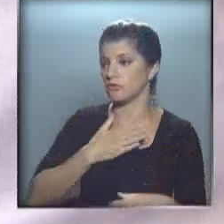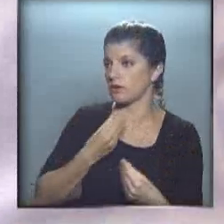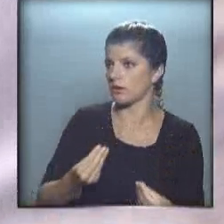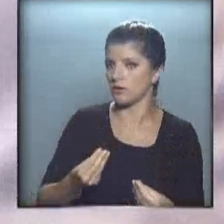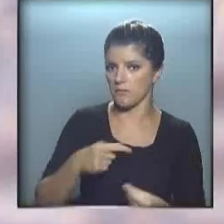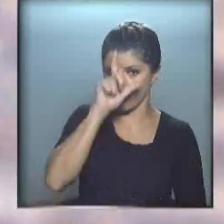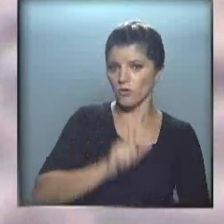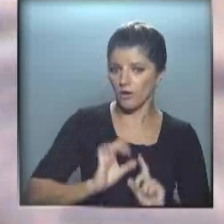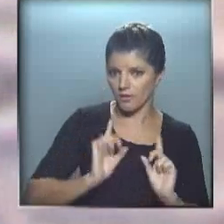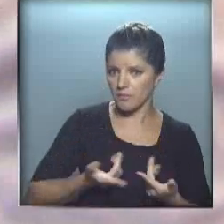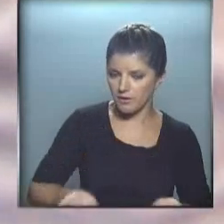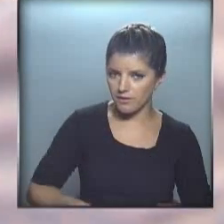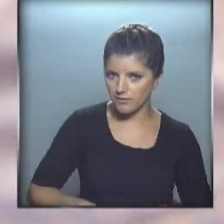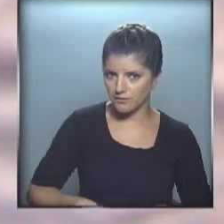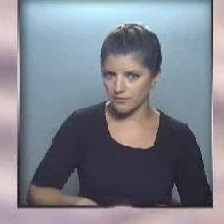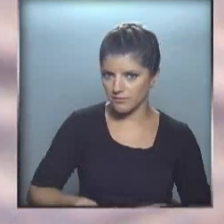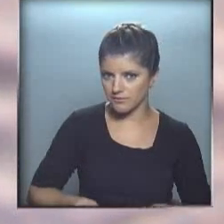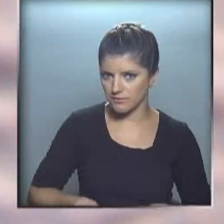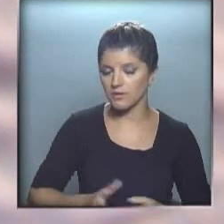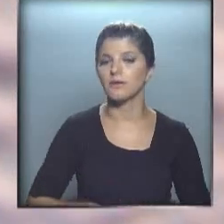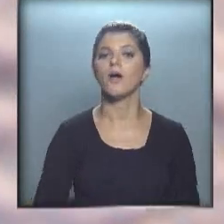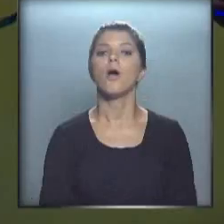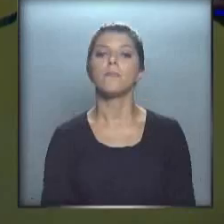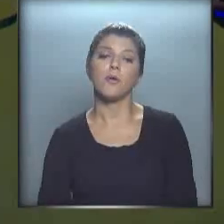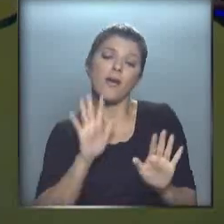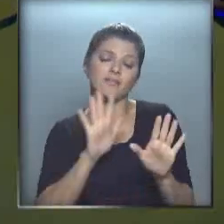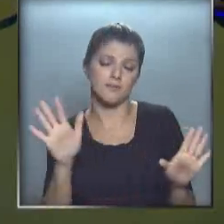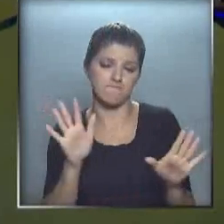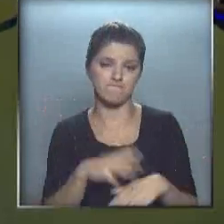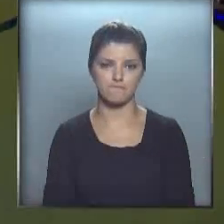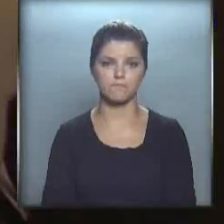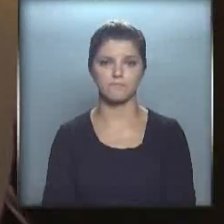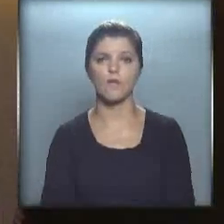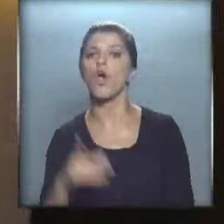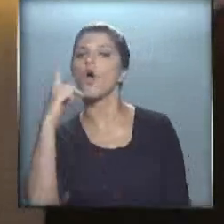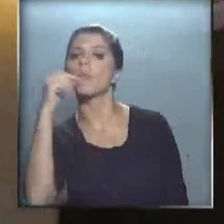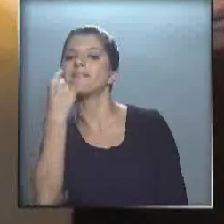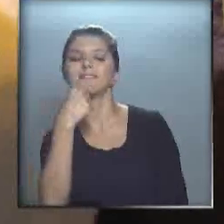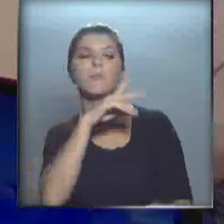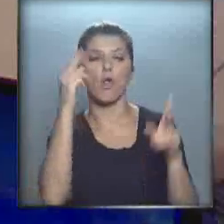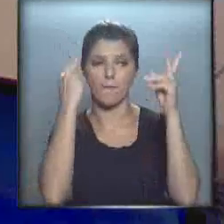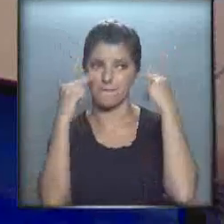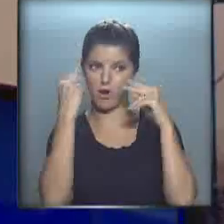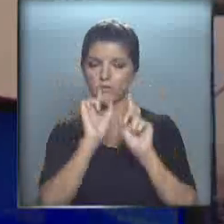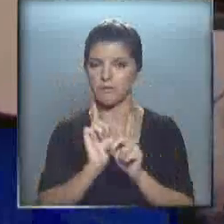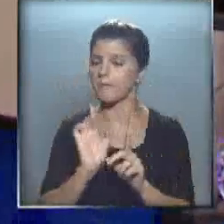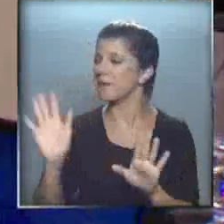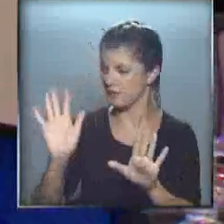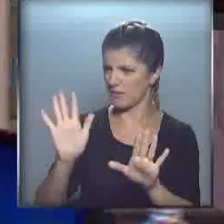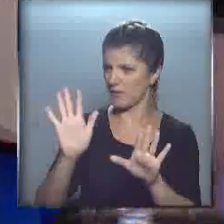eso también está claro. creo que más que nada por eso, ¿no? Corte de pelo. ¿Pero es en el mismo lugar que